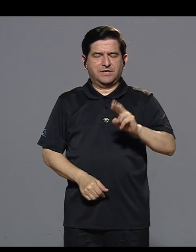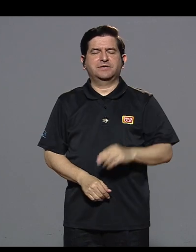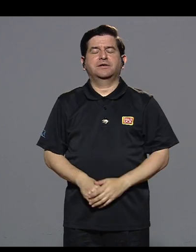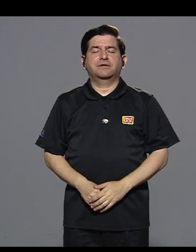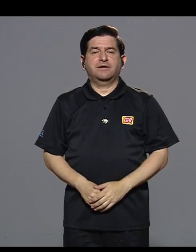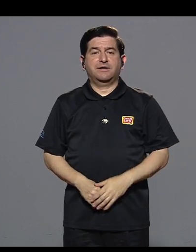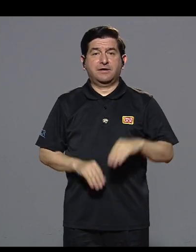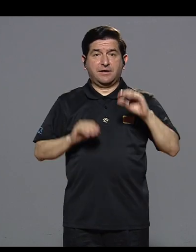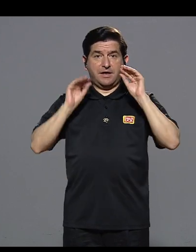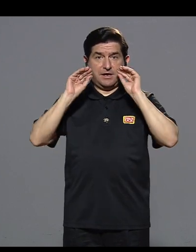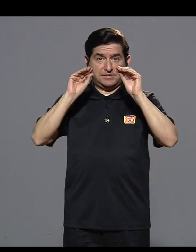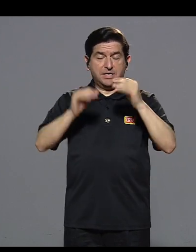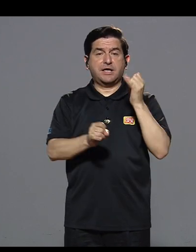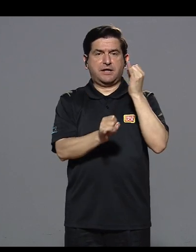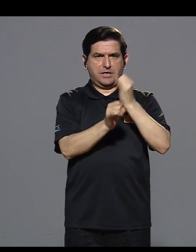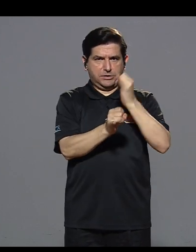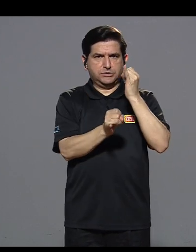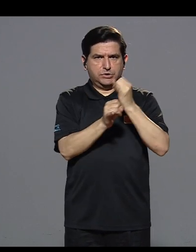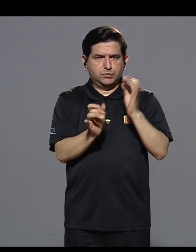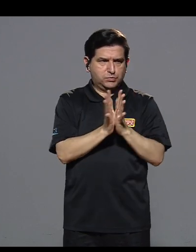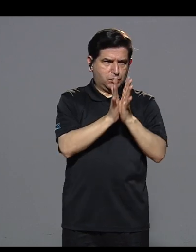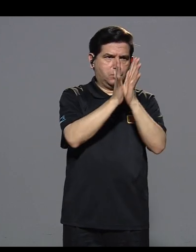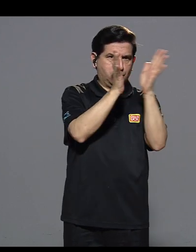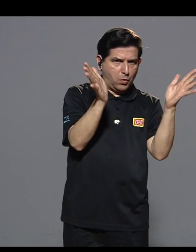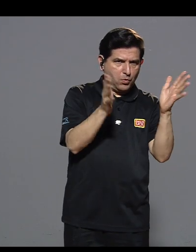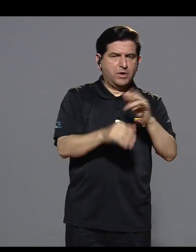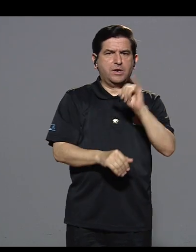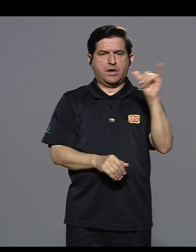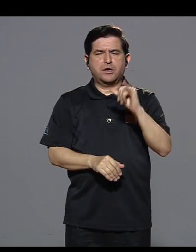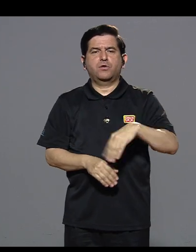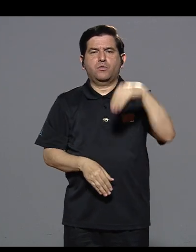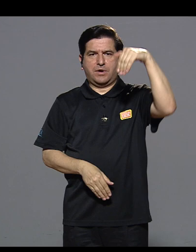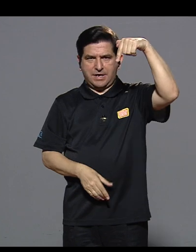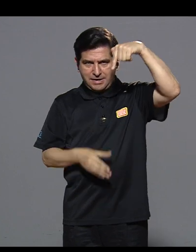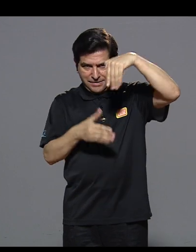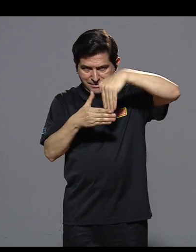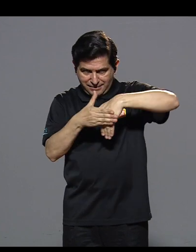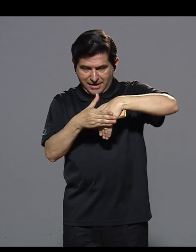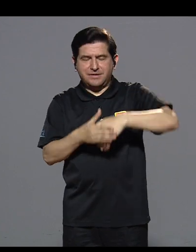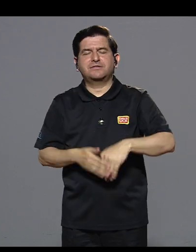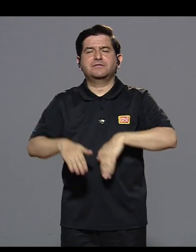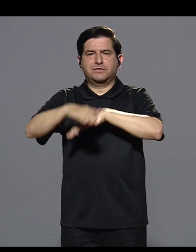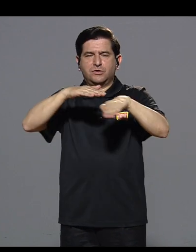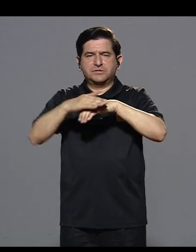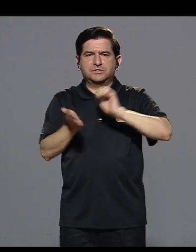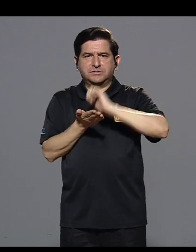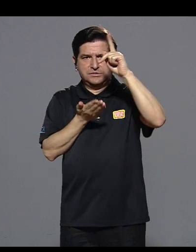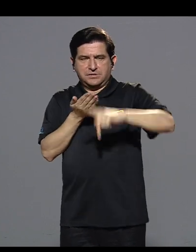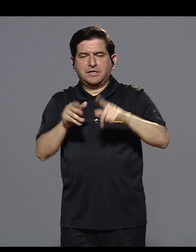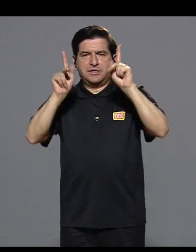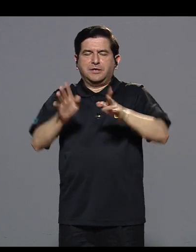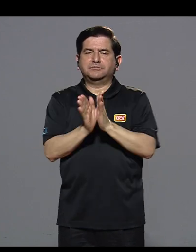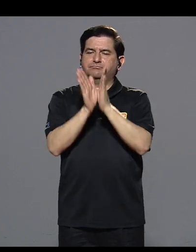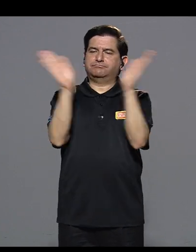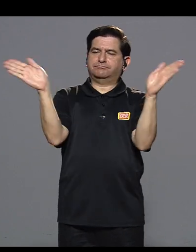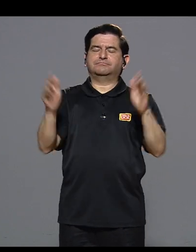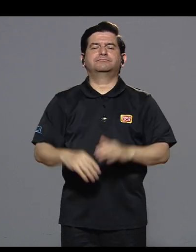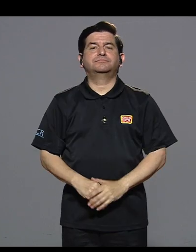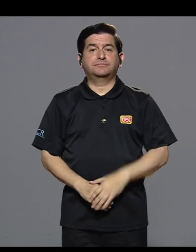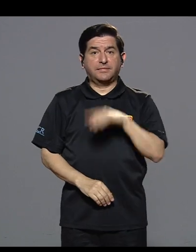costarricense, tanto en el que se da para instituciones públicas como los que se dan aquí en la sede Rodrigo Facio para el público en